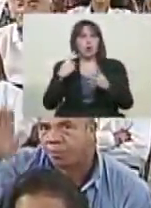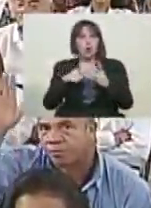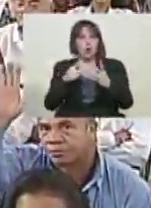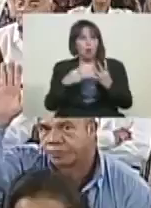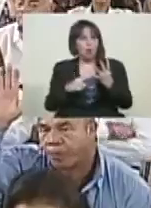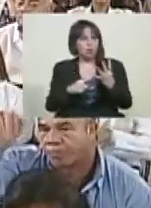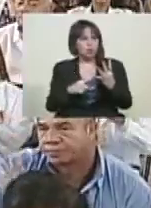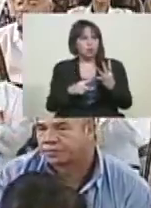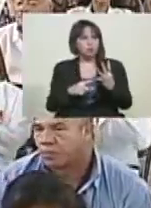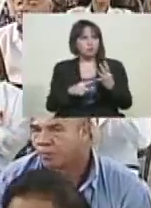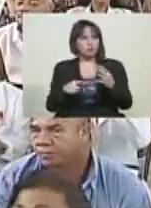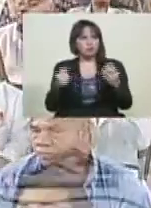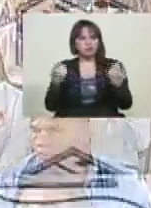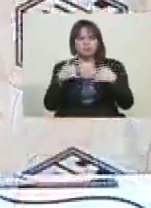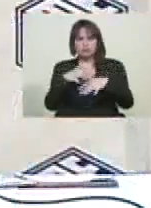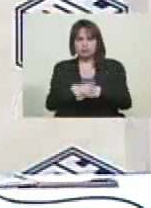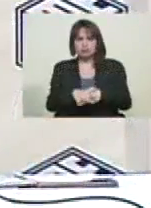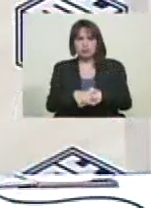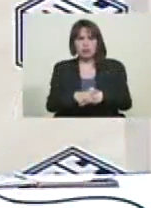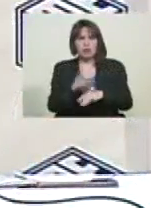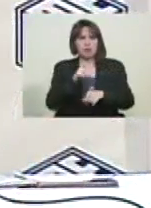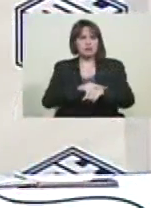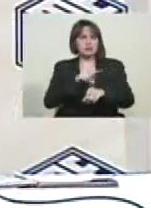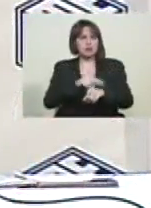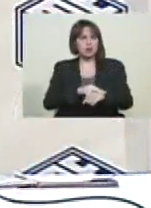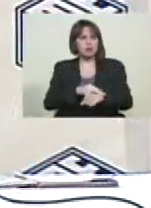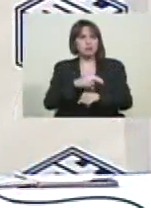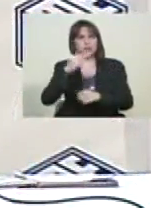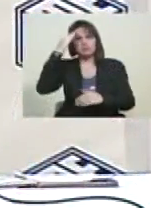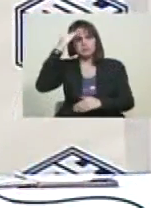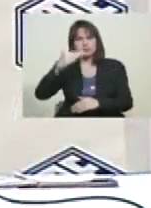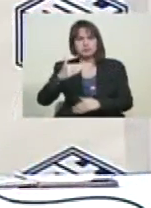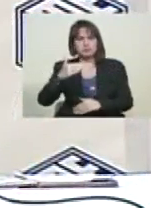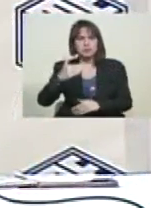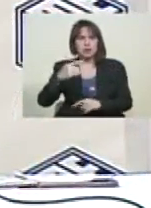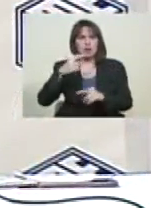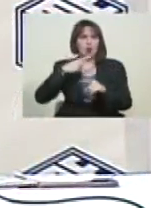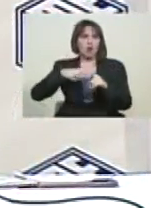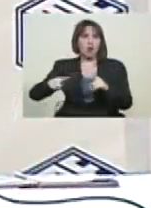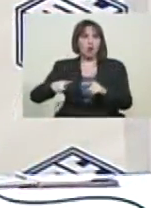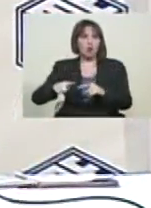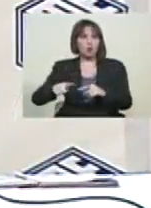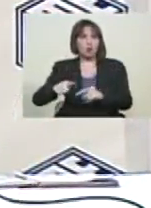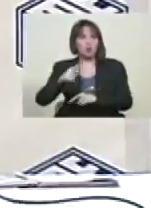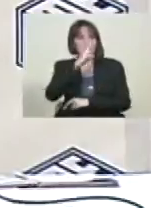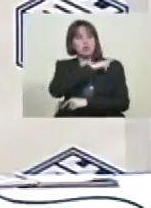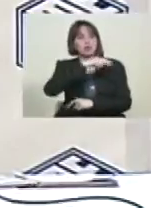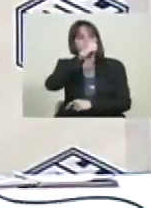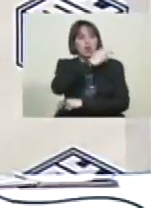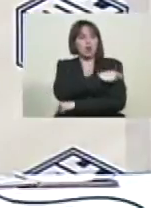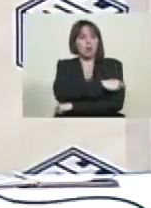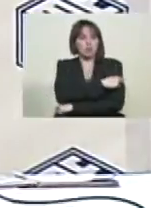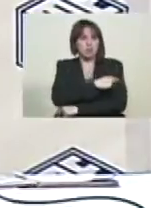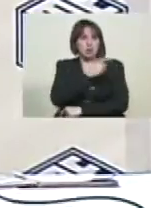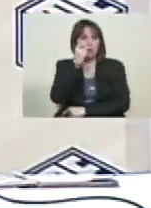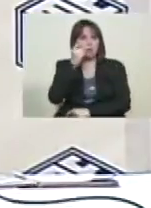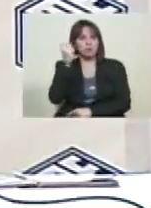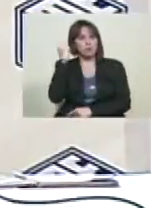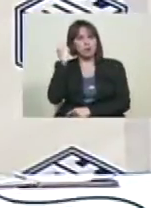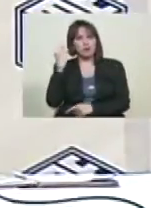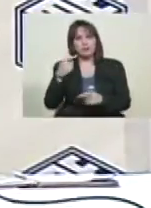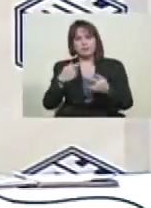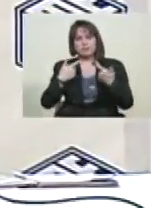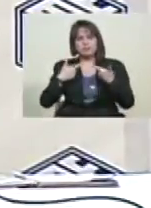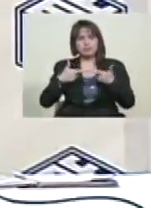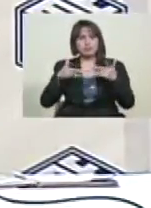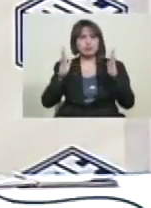Salud Colectiva, Cesacodevi, Sanidad Militar, directores y directoras de hospital, en fin, buena parte de